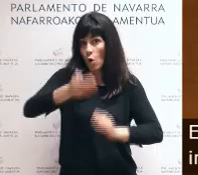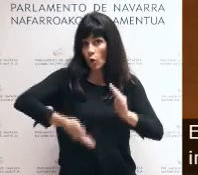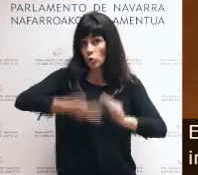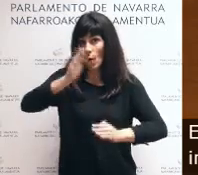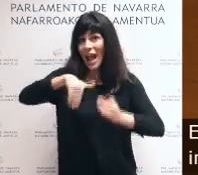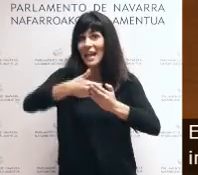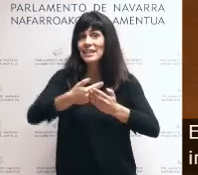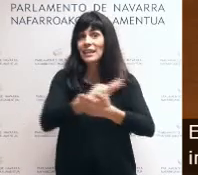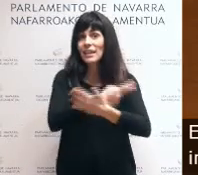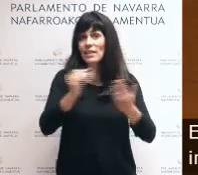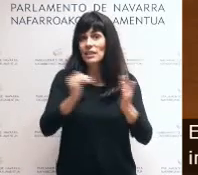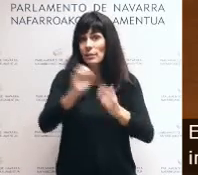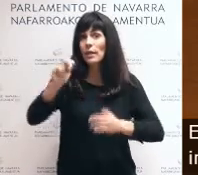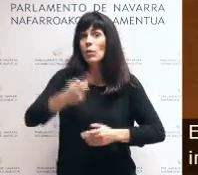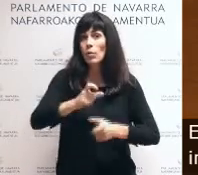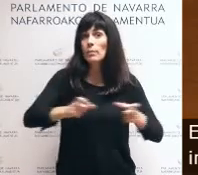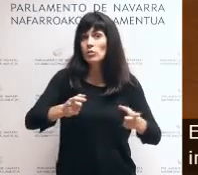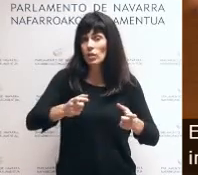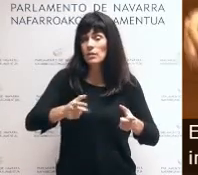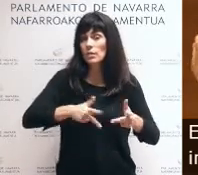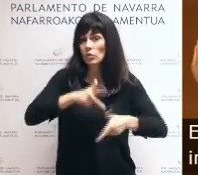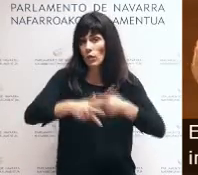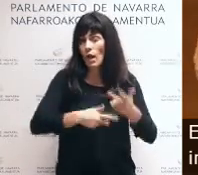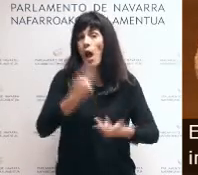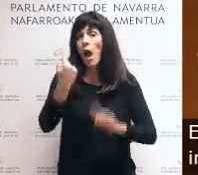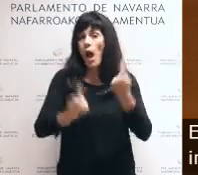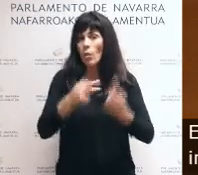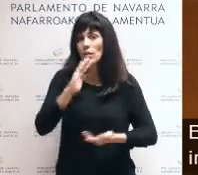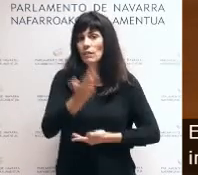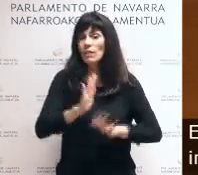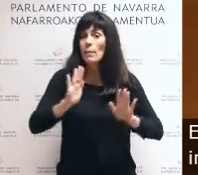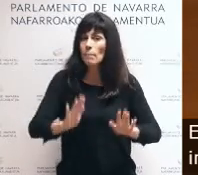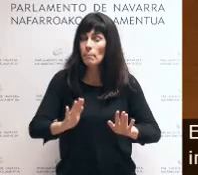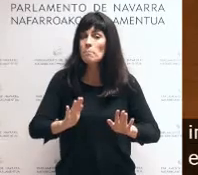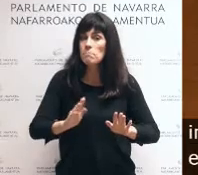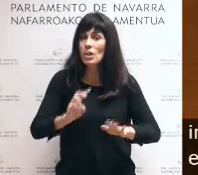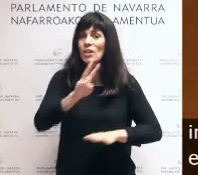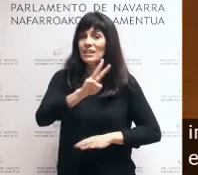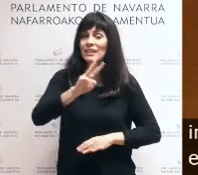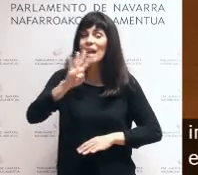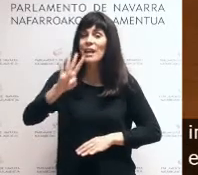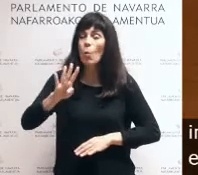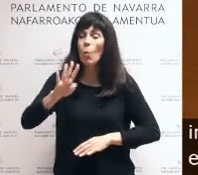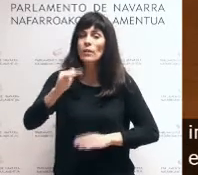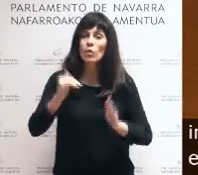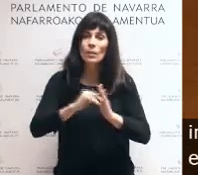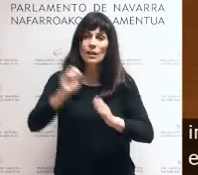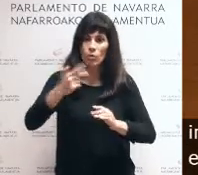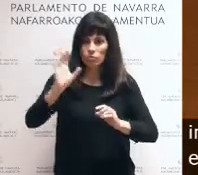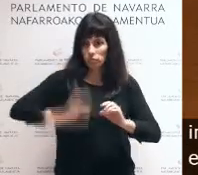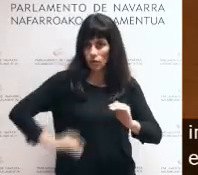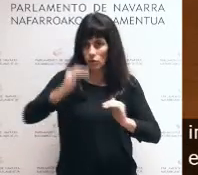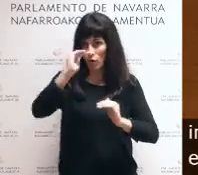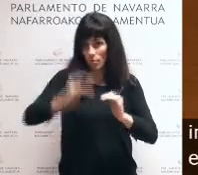un rango de ciudadanos a los que les afecte. Y si suman el número de afectados con ingresos inferiores a 34.000 euros, pues añaden otros